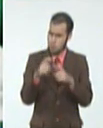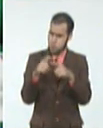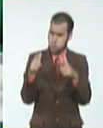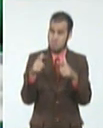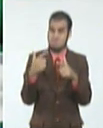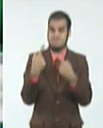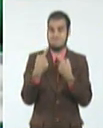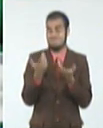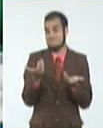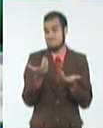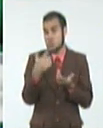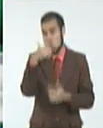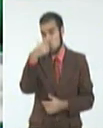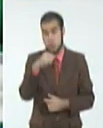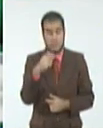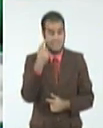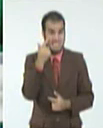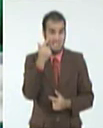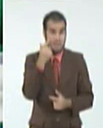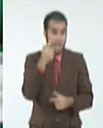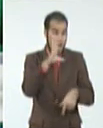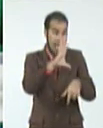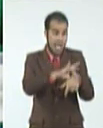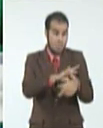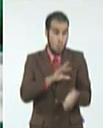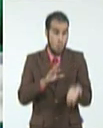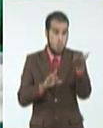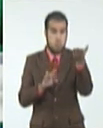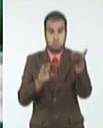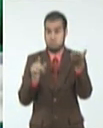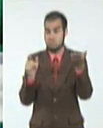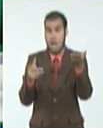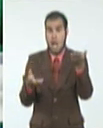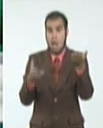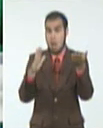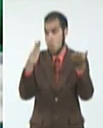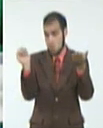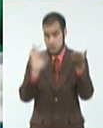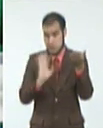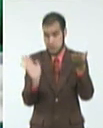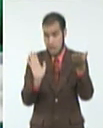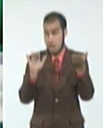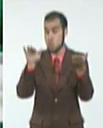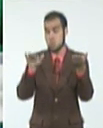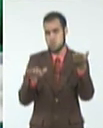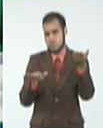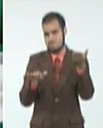por debajo del número de casos que se diagnosticaron ayer. Queda